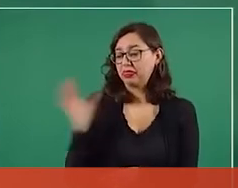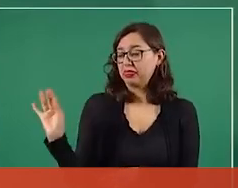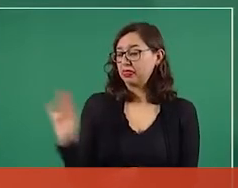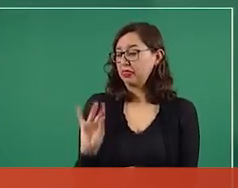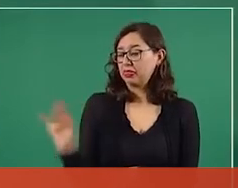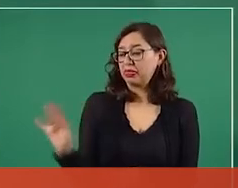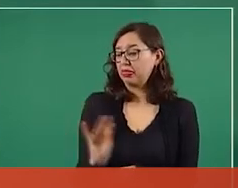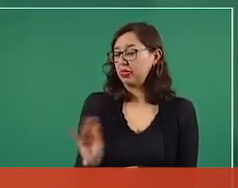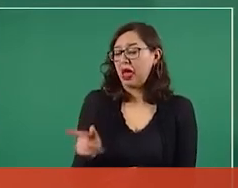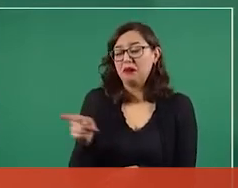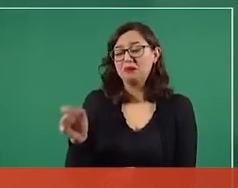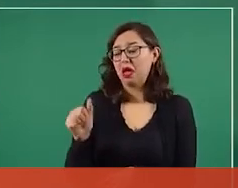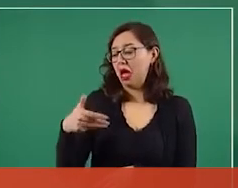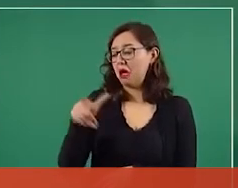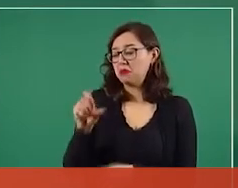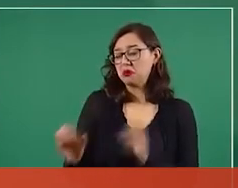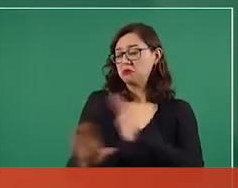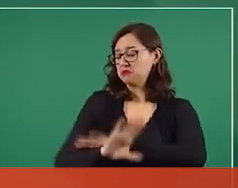Ya no representaba yo nada.